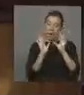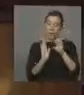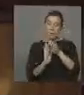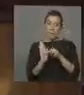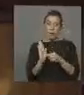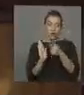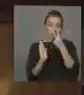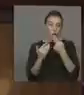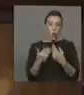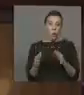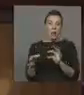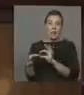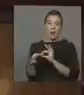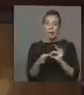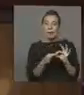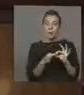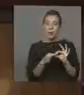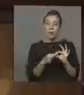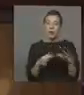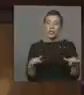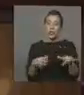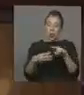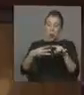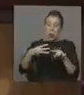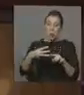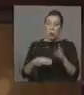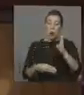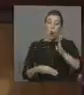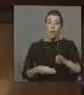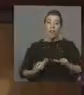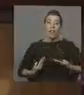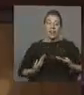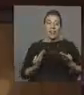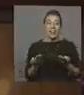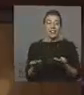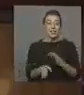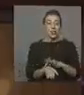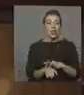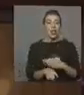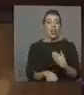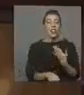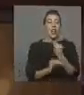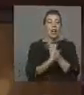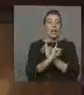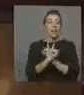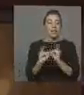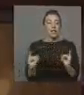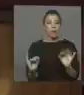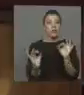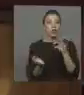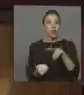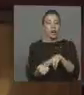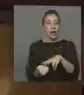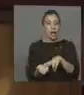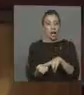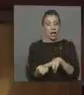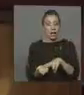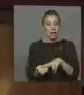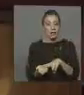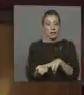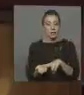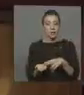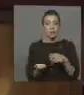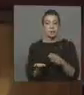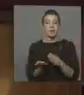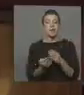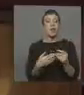prevé, cualquiera sea la causal invocada, la obligación del prestador de salud de otorgar información veraz, como instancia a